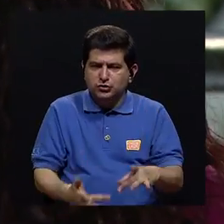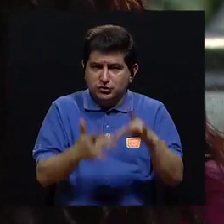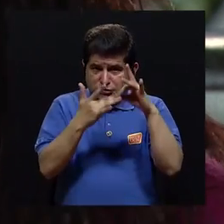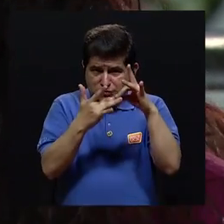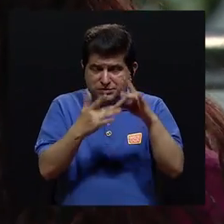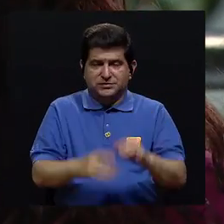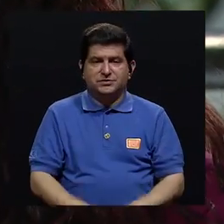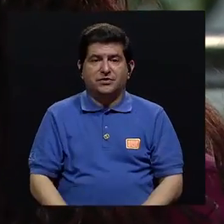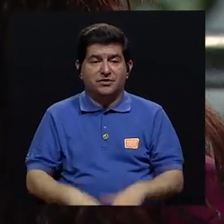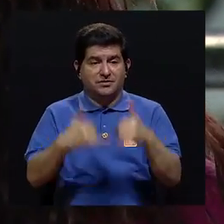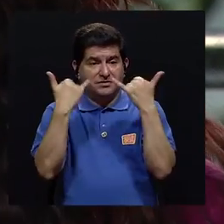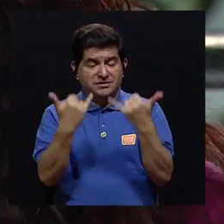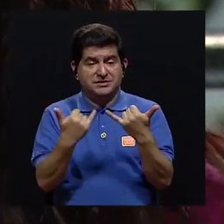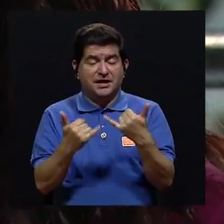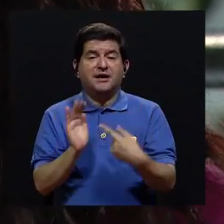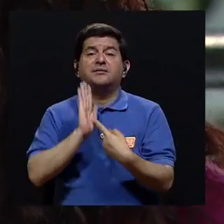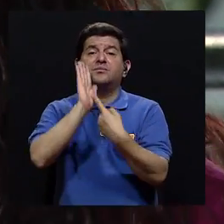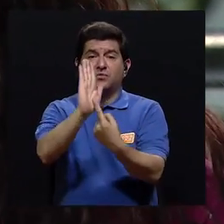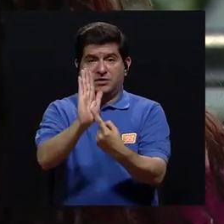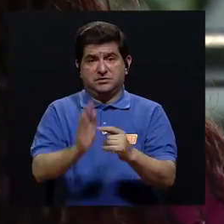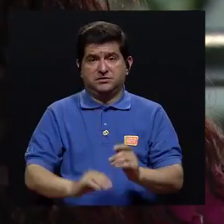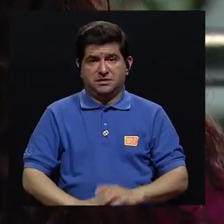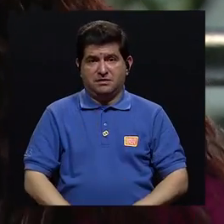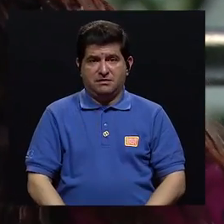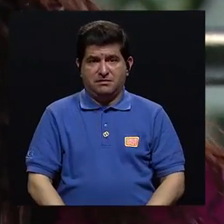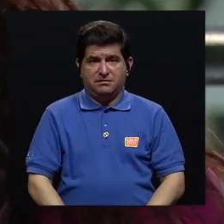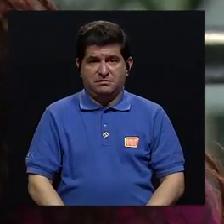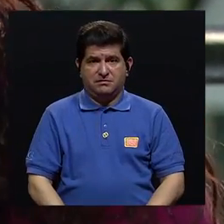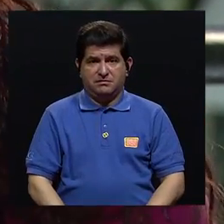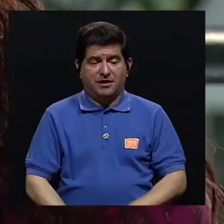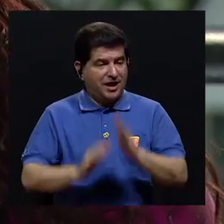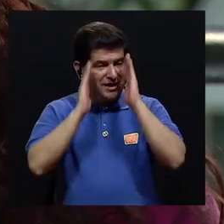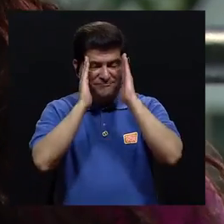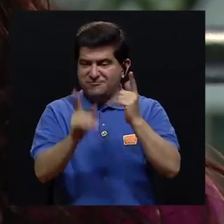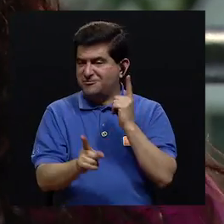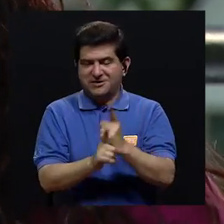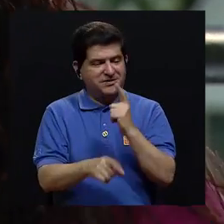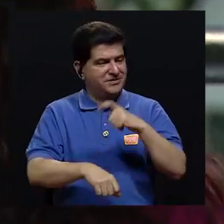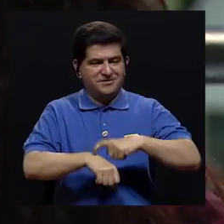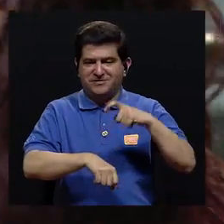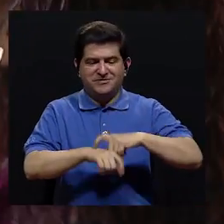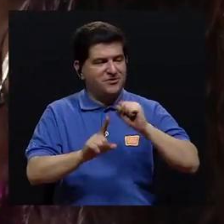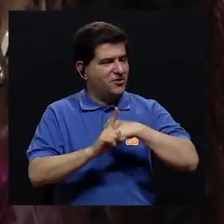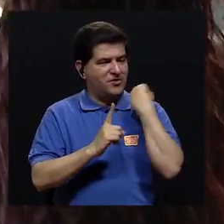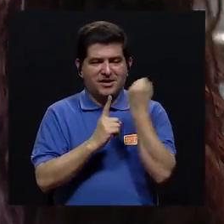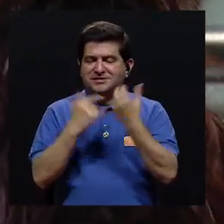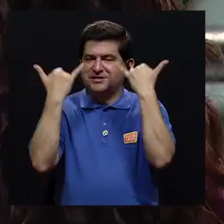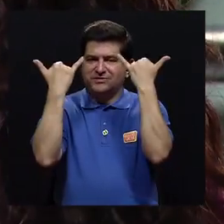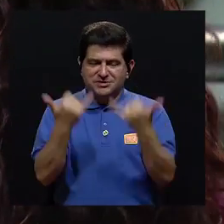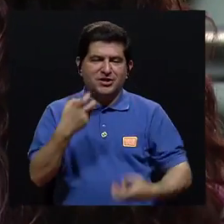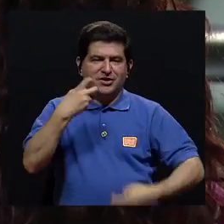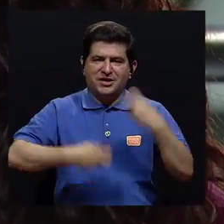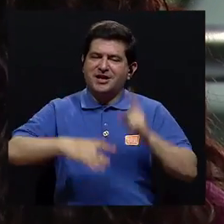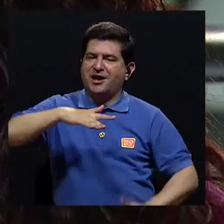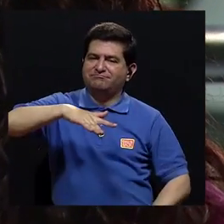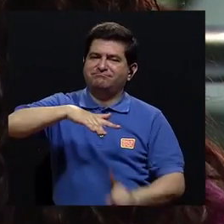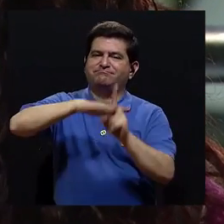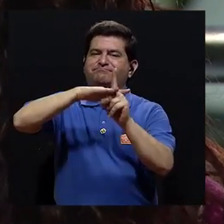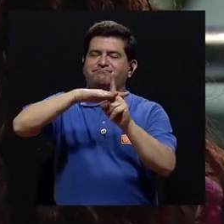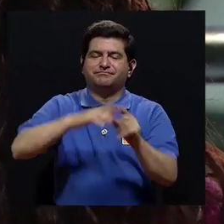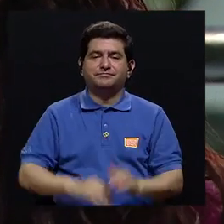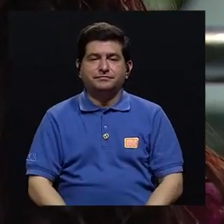situación particular, pues ya eso es el mejor indicador para decir: no atendimos a tiempo la situación y ya tenemos algún